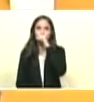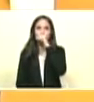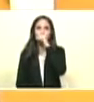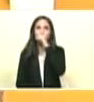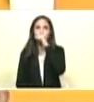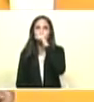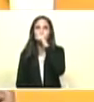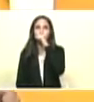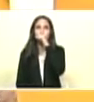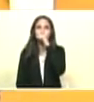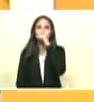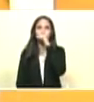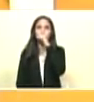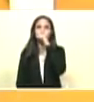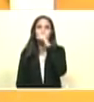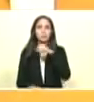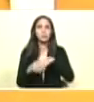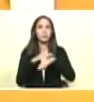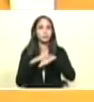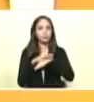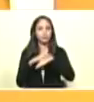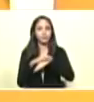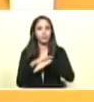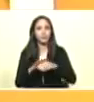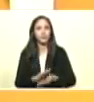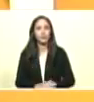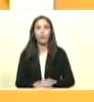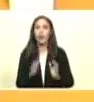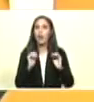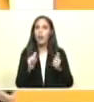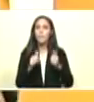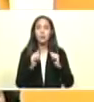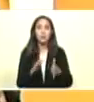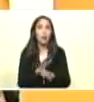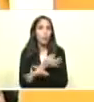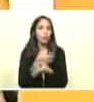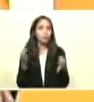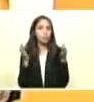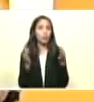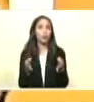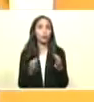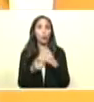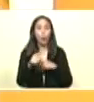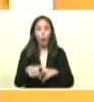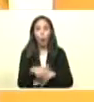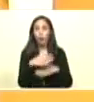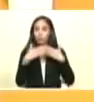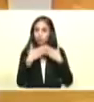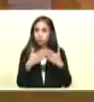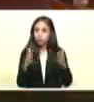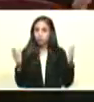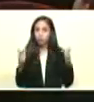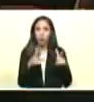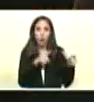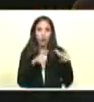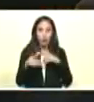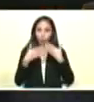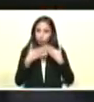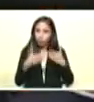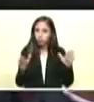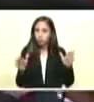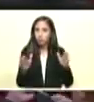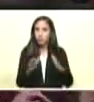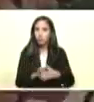bien. Y arrancamos ganando, ¿no? Hoy ha sido publicado